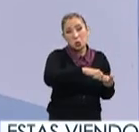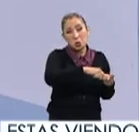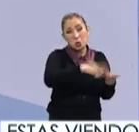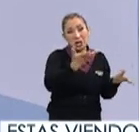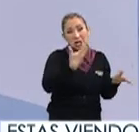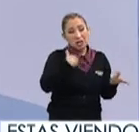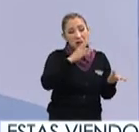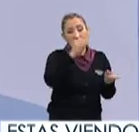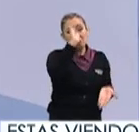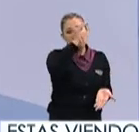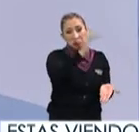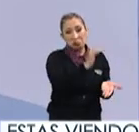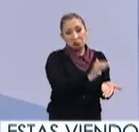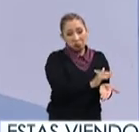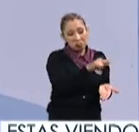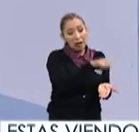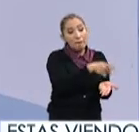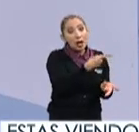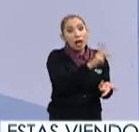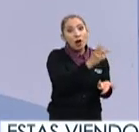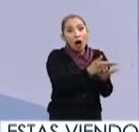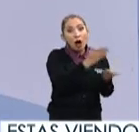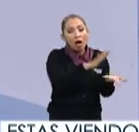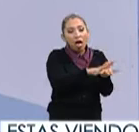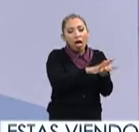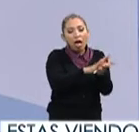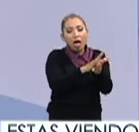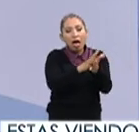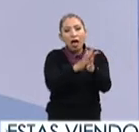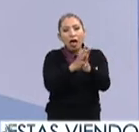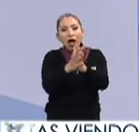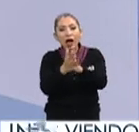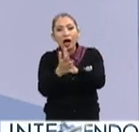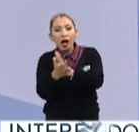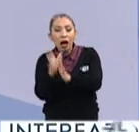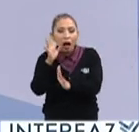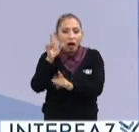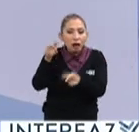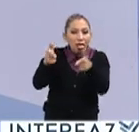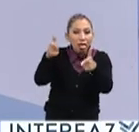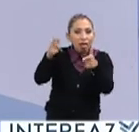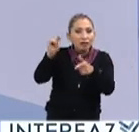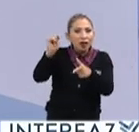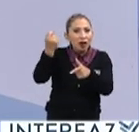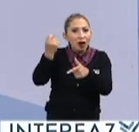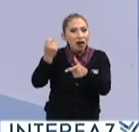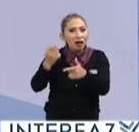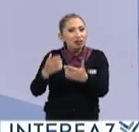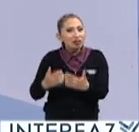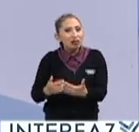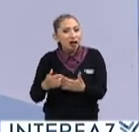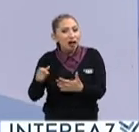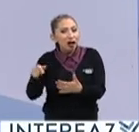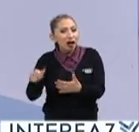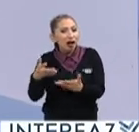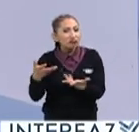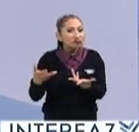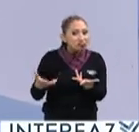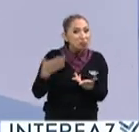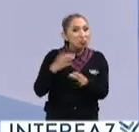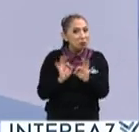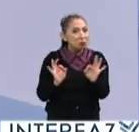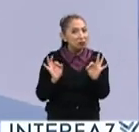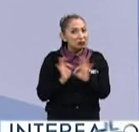no renovable. Pero ahora pues, entran en juego muchas tecnologías que son